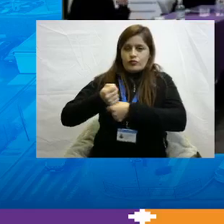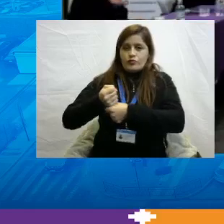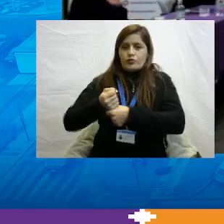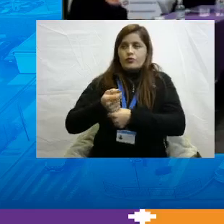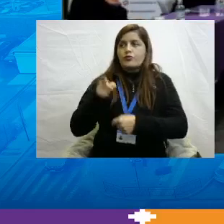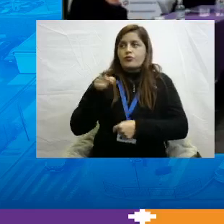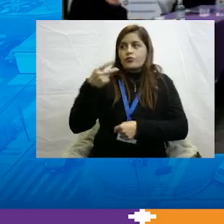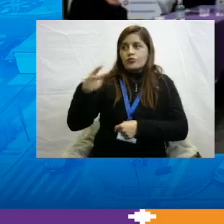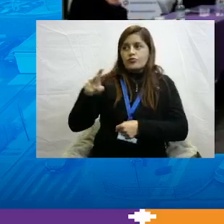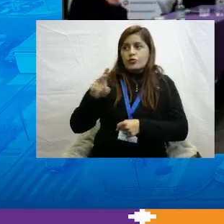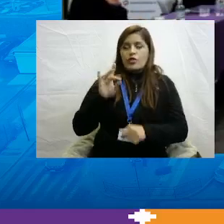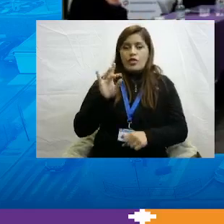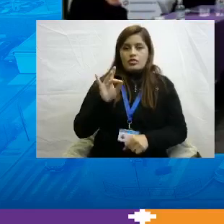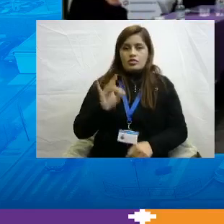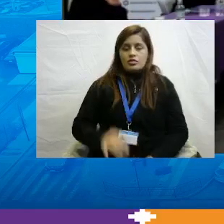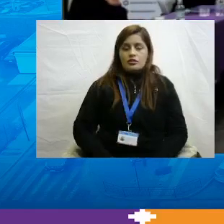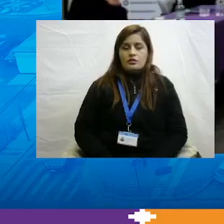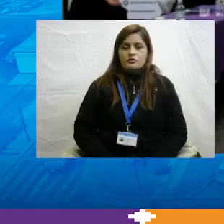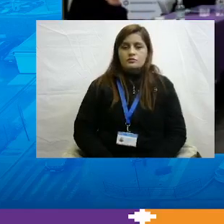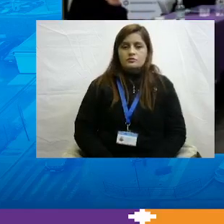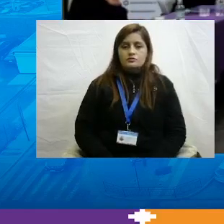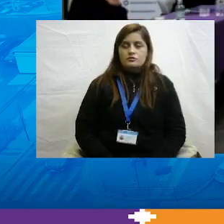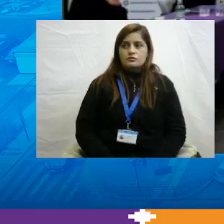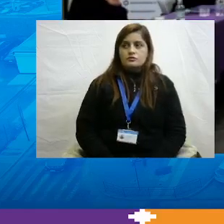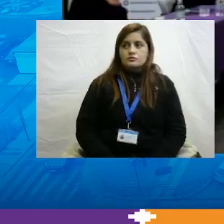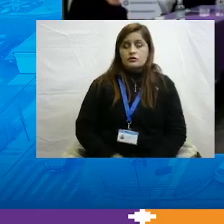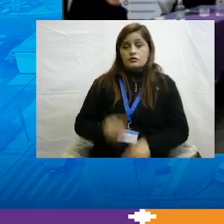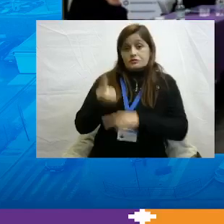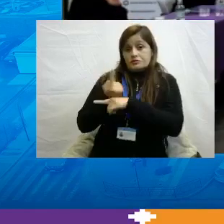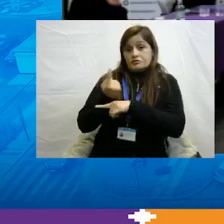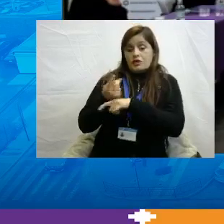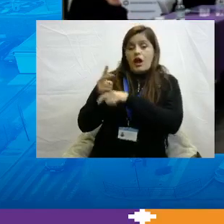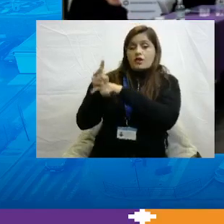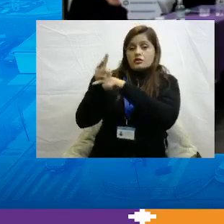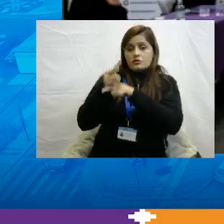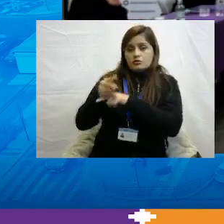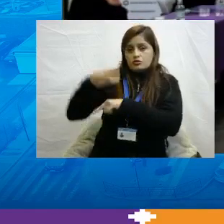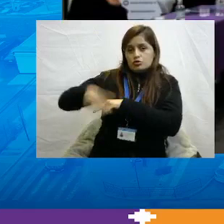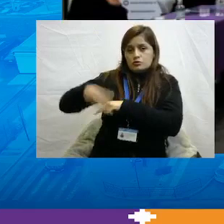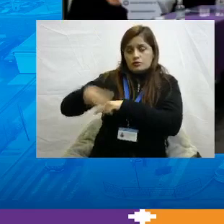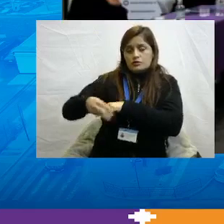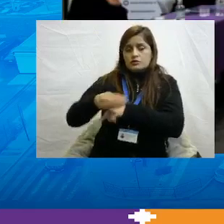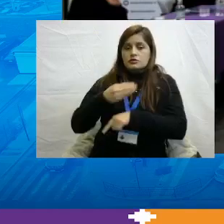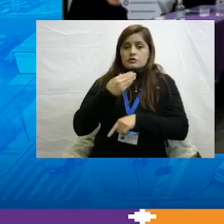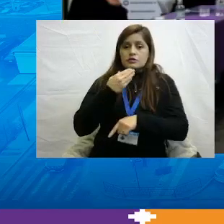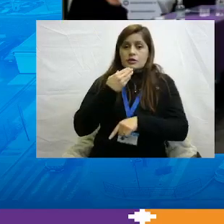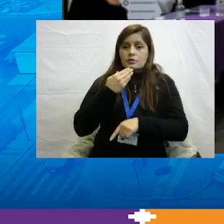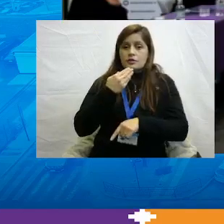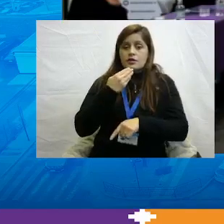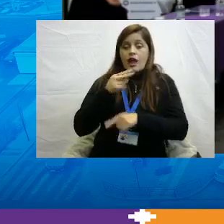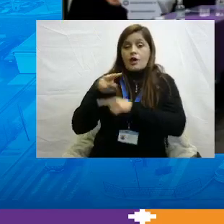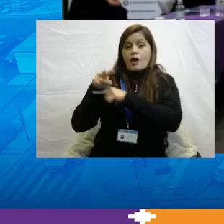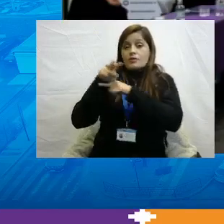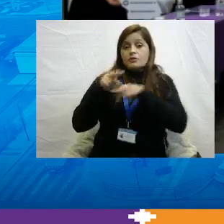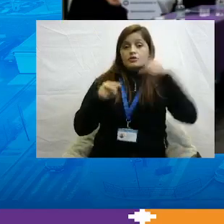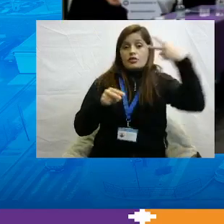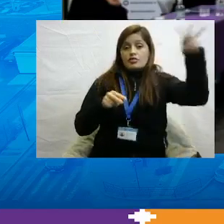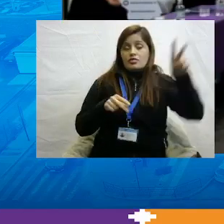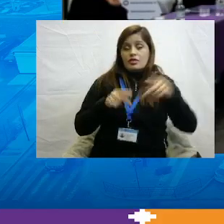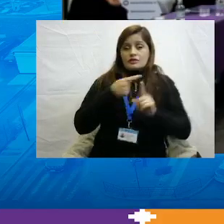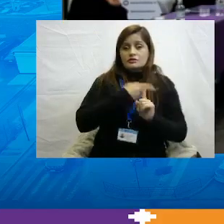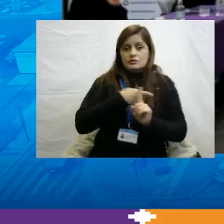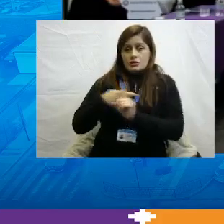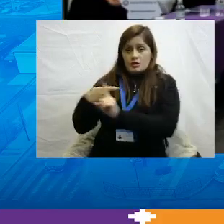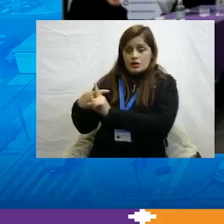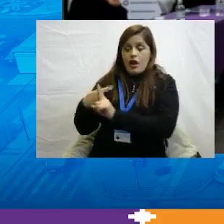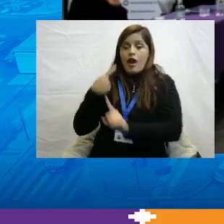edad. Hablado con la administración municipal ya, y sobre todo con la administración del cementerio municipal, han solicitado